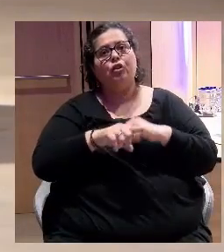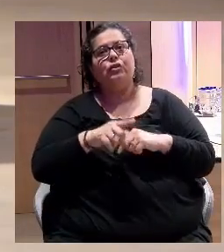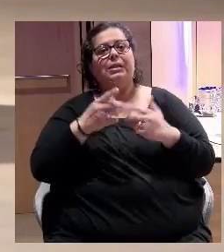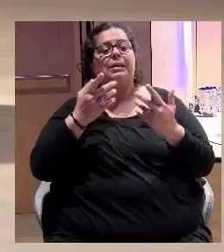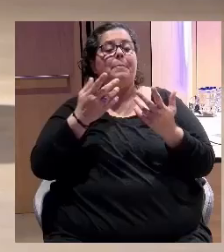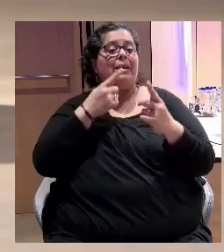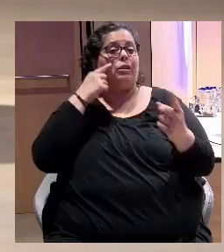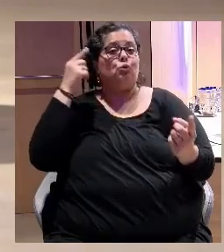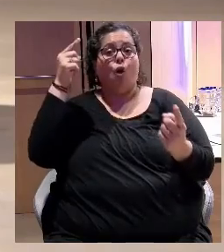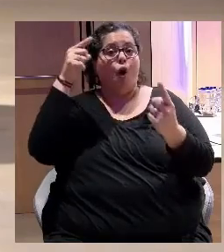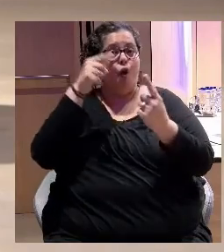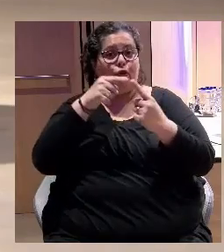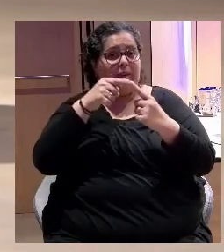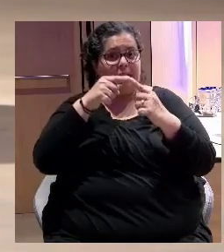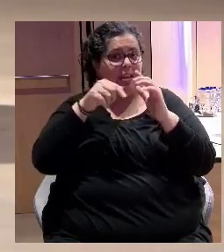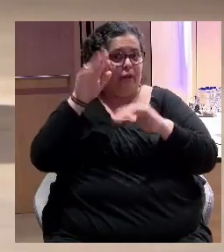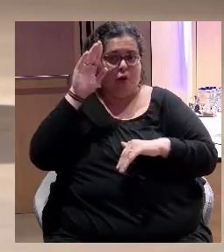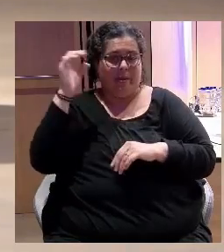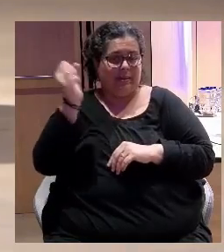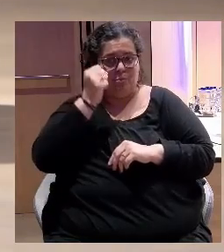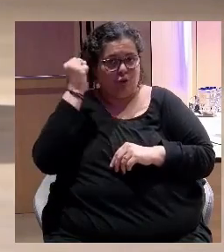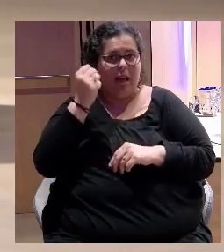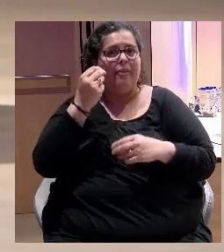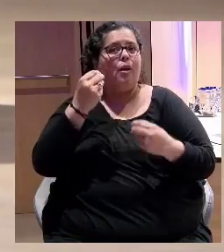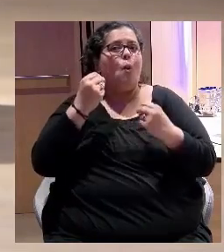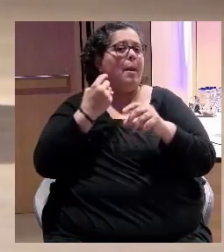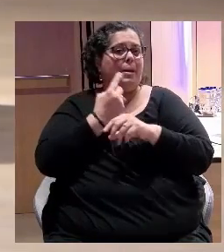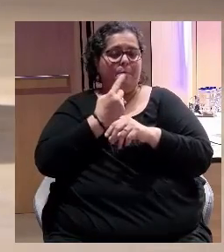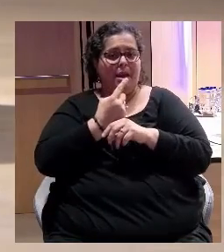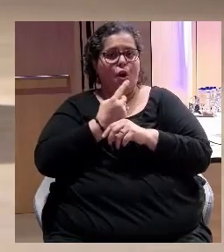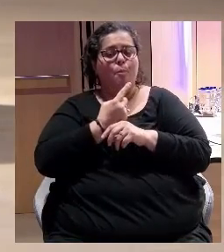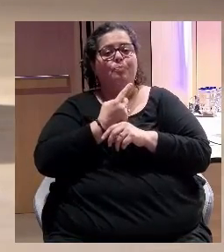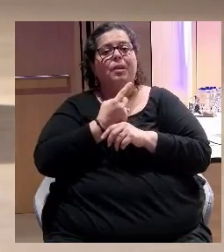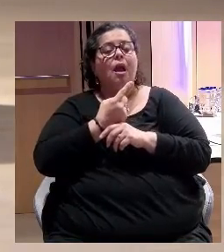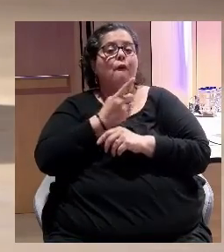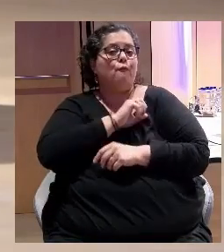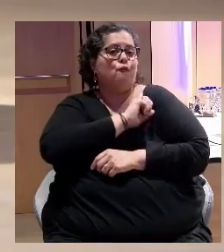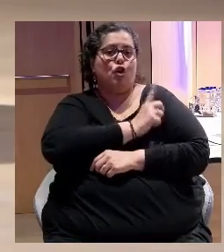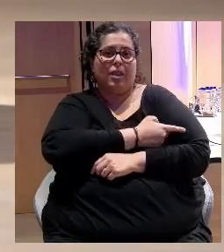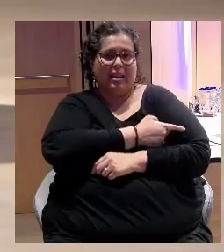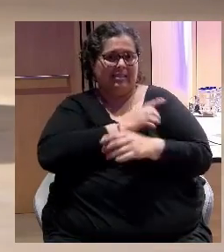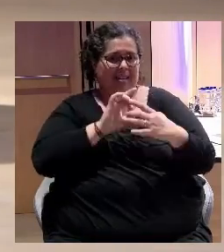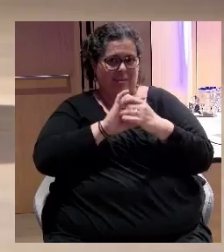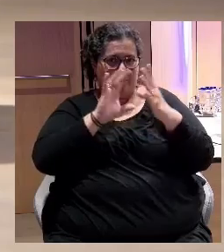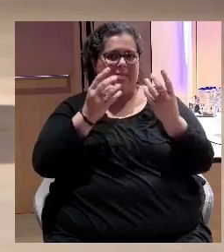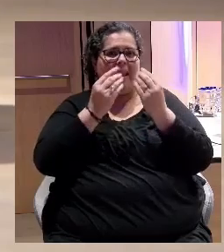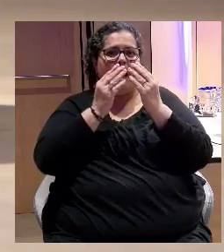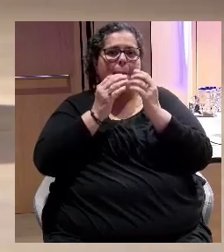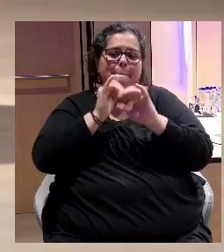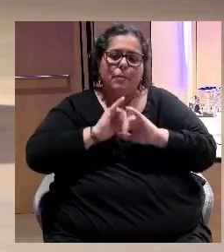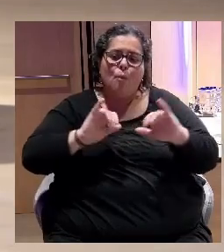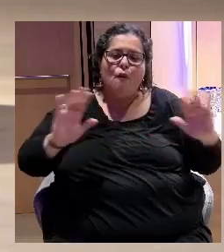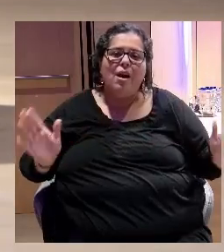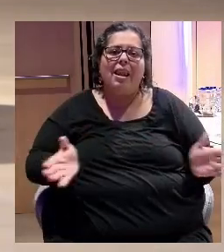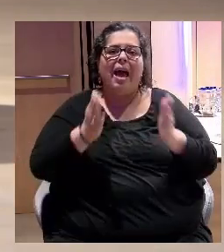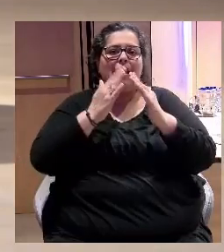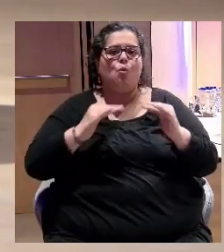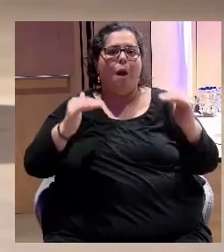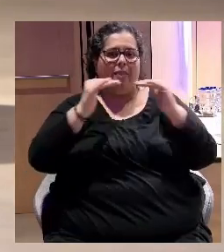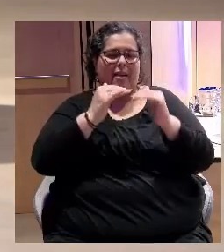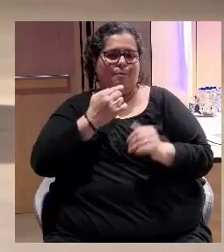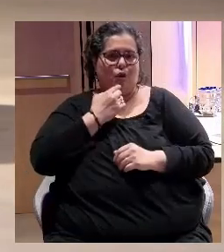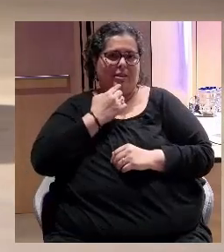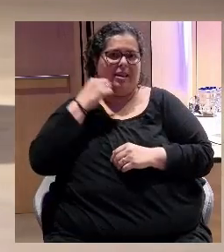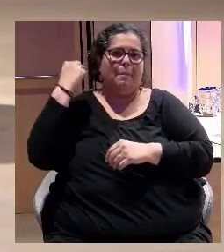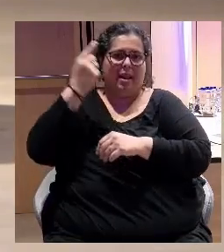grandes objetivos se propone, por un lado, fortalecer la democracia y promover la igualdad política en la toma de decisiones, y por